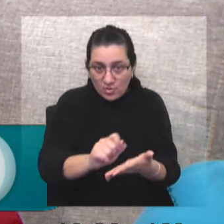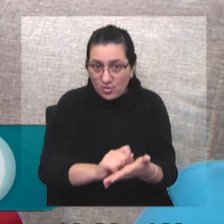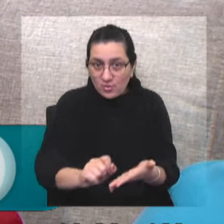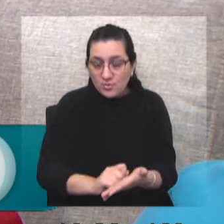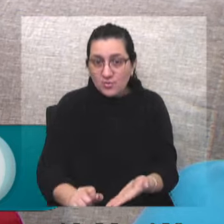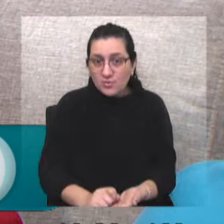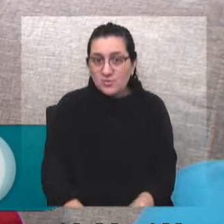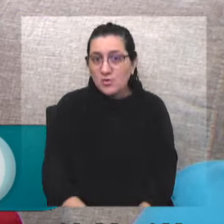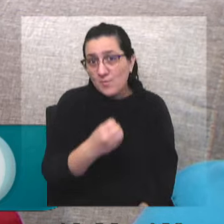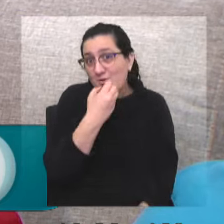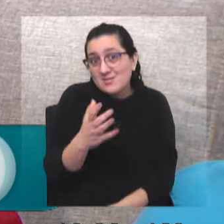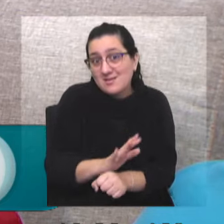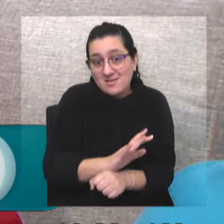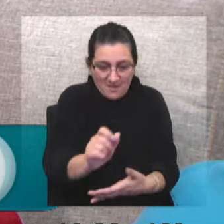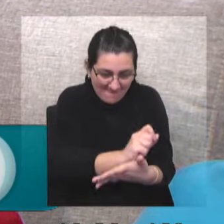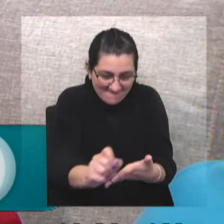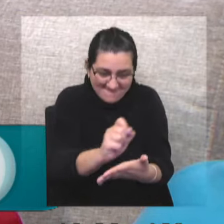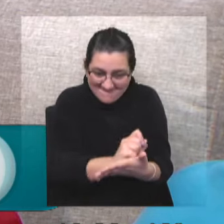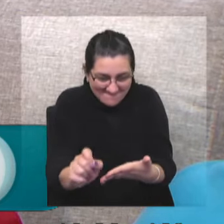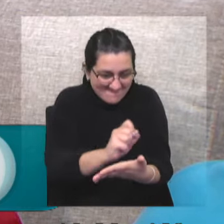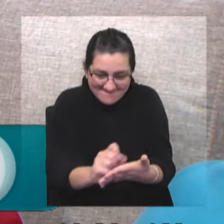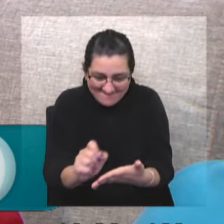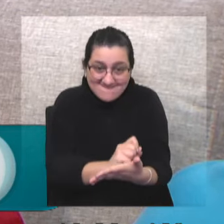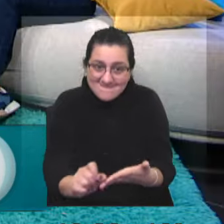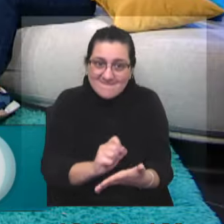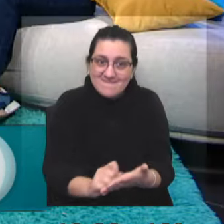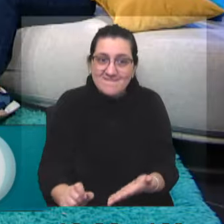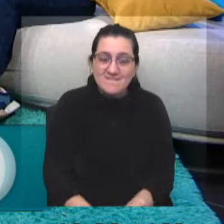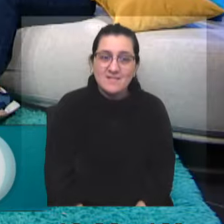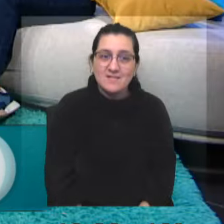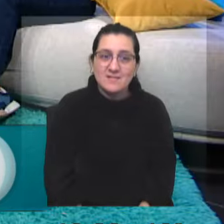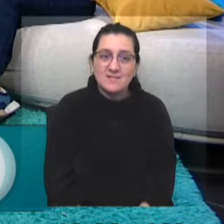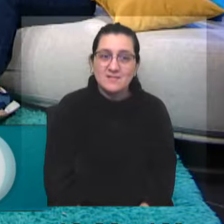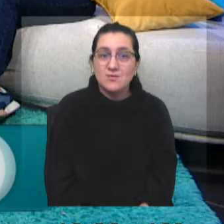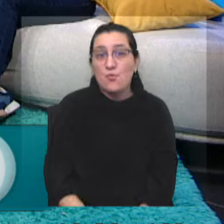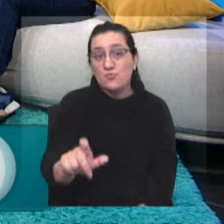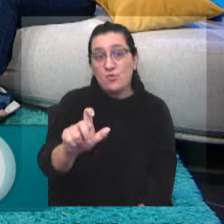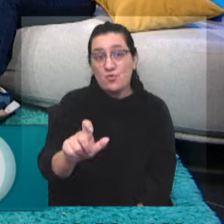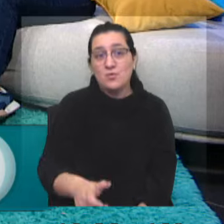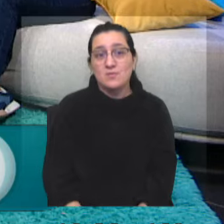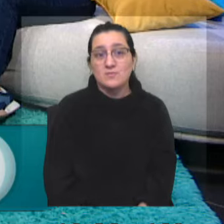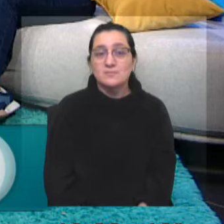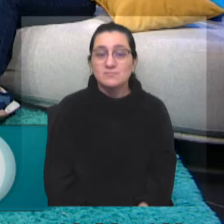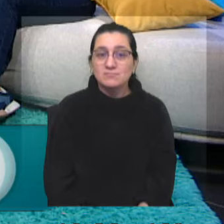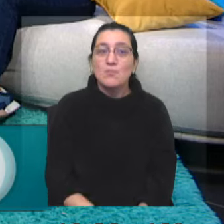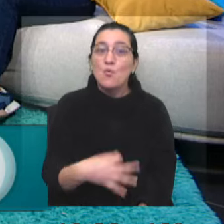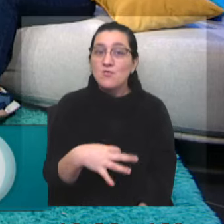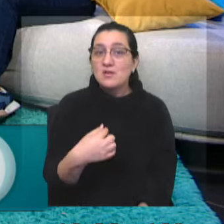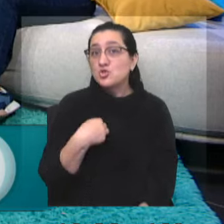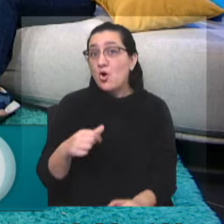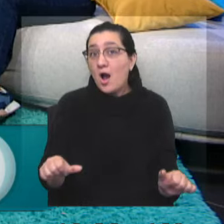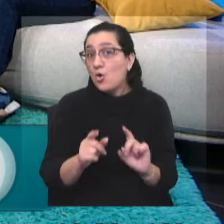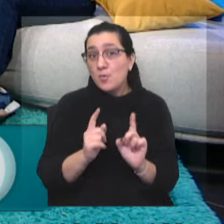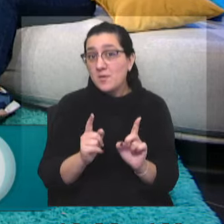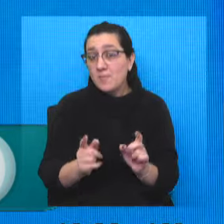actriz es subrayar, ¿verdad? Tener un flúor y subrayar el guión. Mira cómo... Obvio. Claro. ¿Ves? Él te subraya Obvio. Muy bien. Ya hago lo mismo. Años de